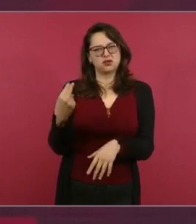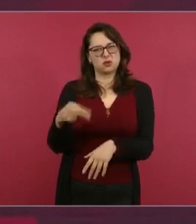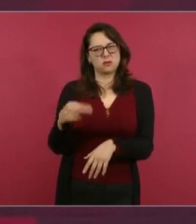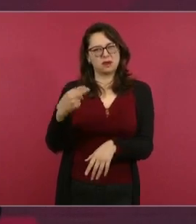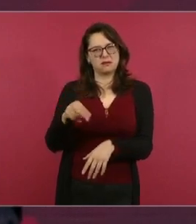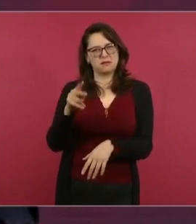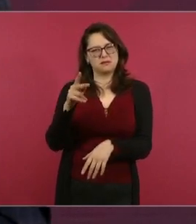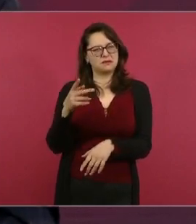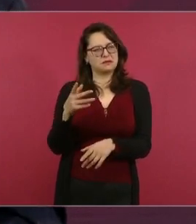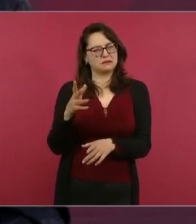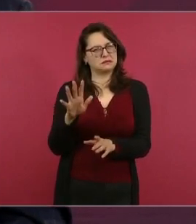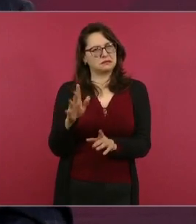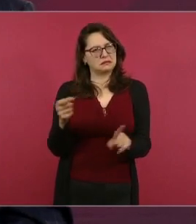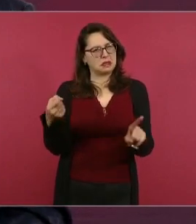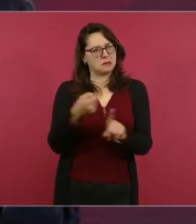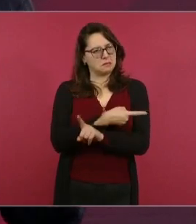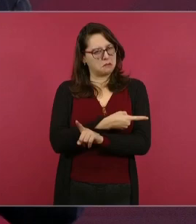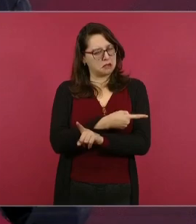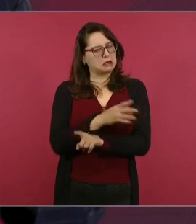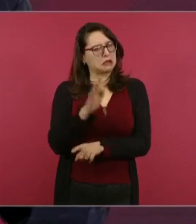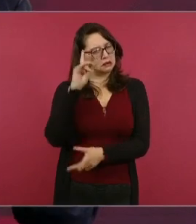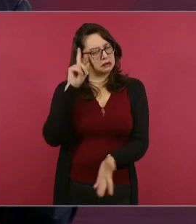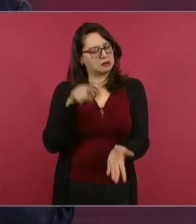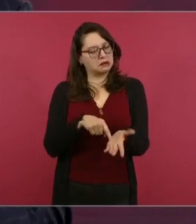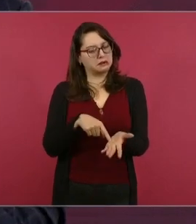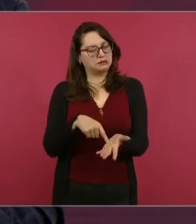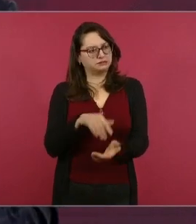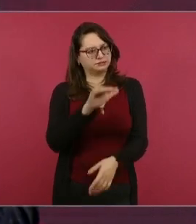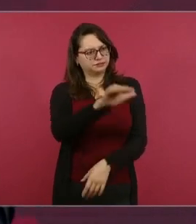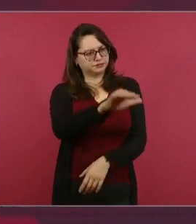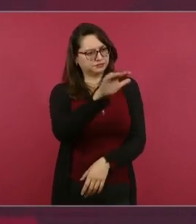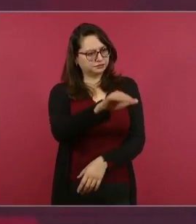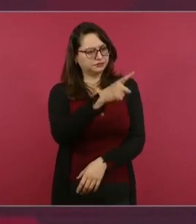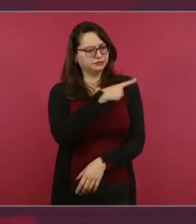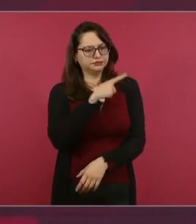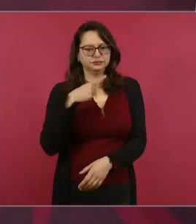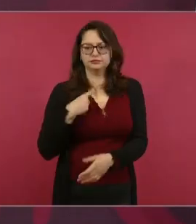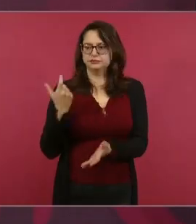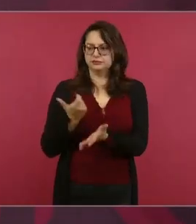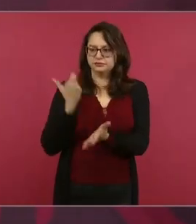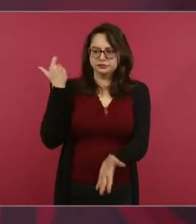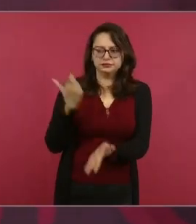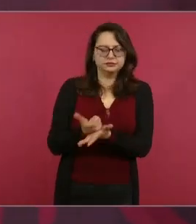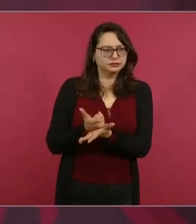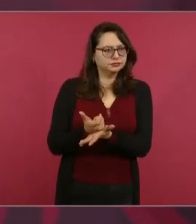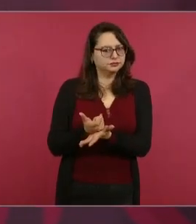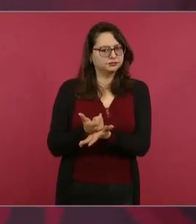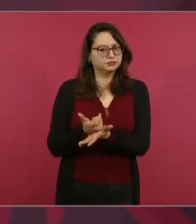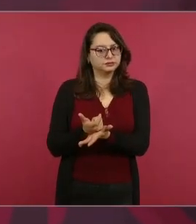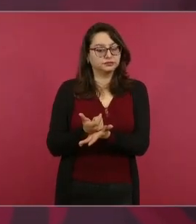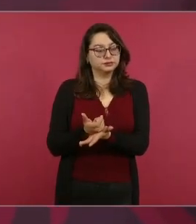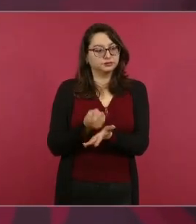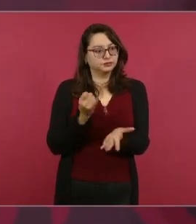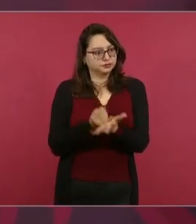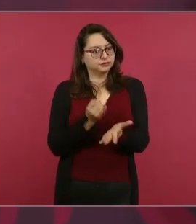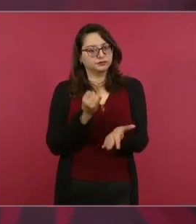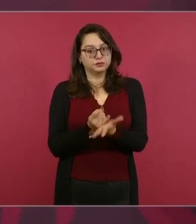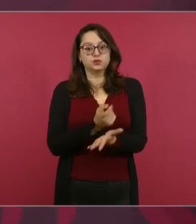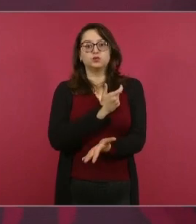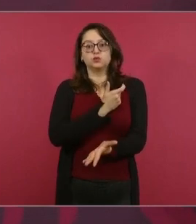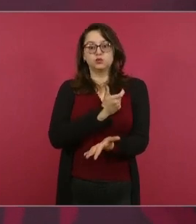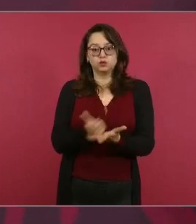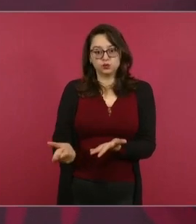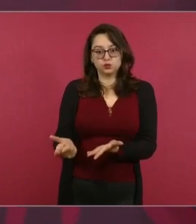el tema, pero le exigen un pago de impuestos.